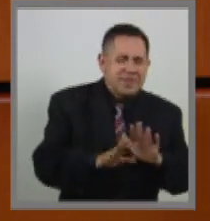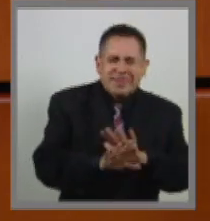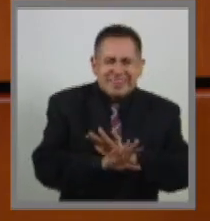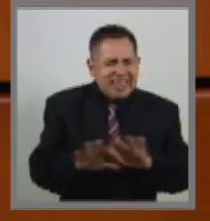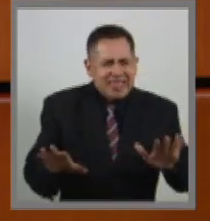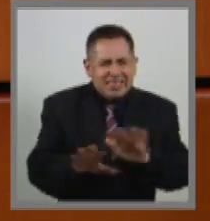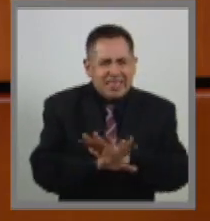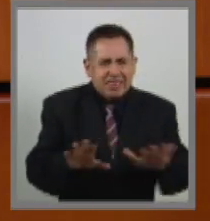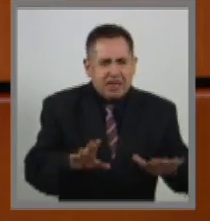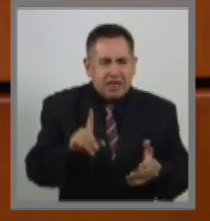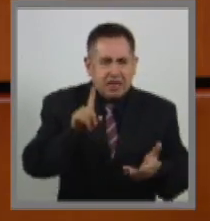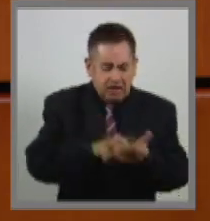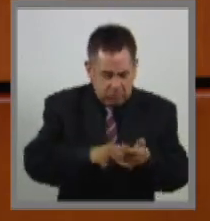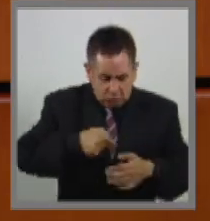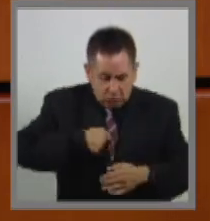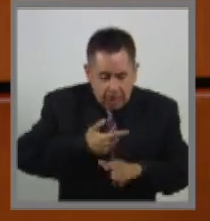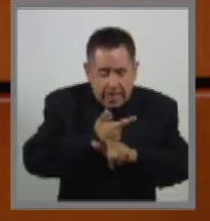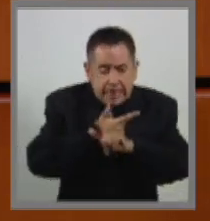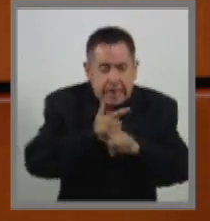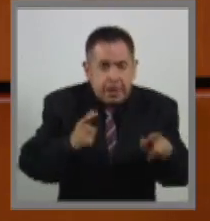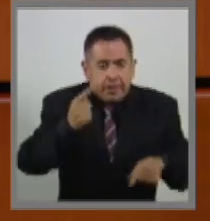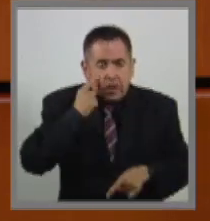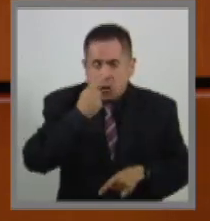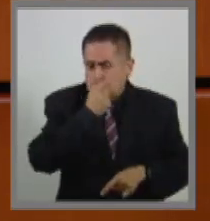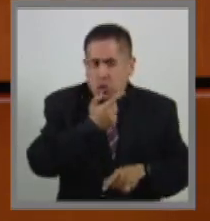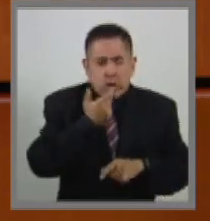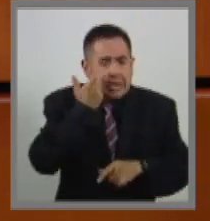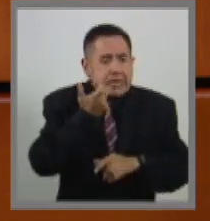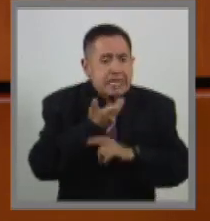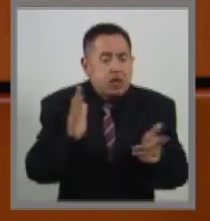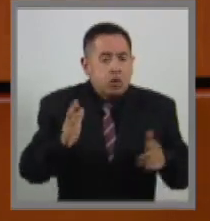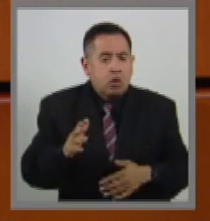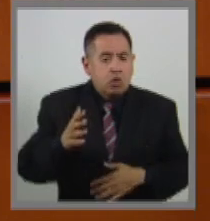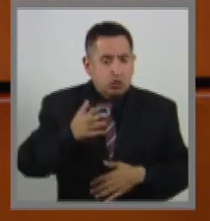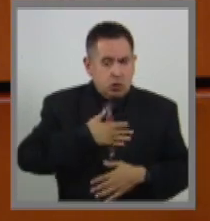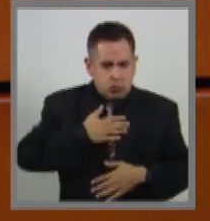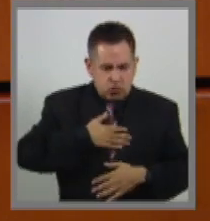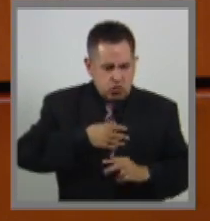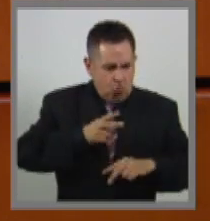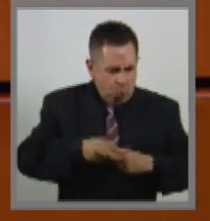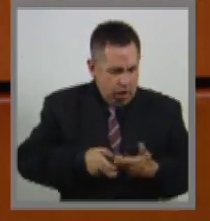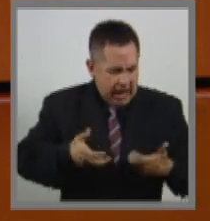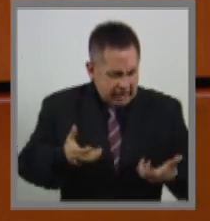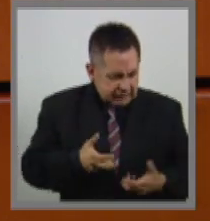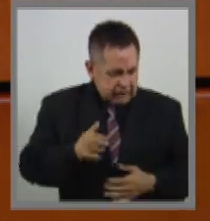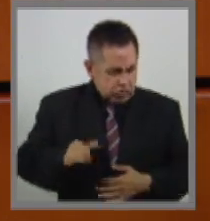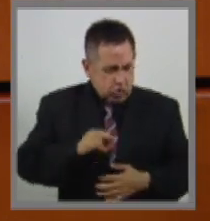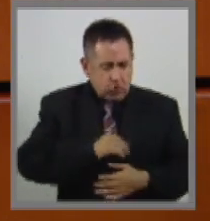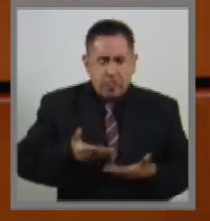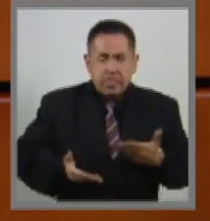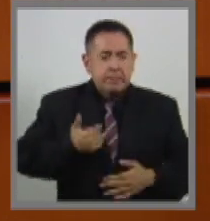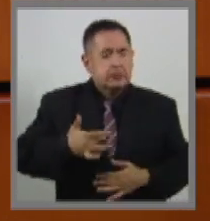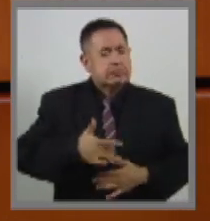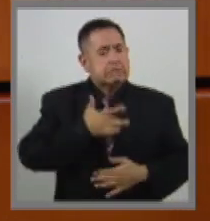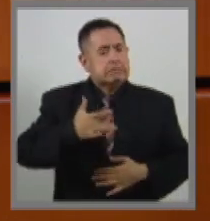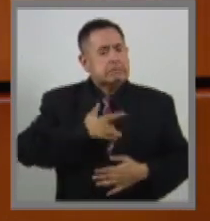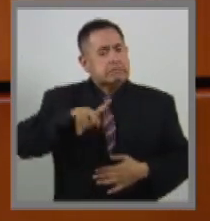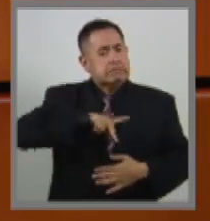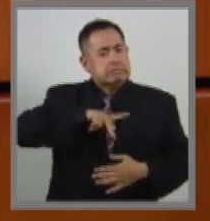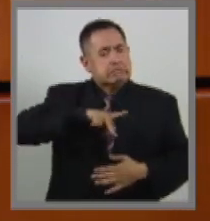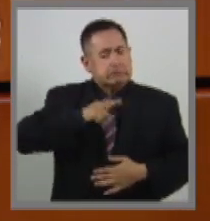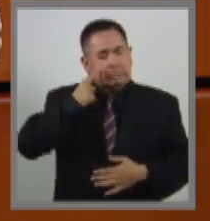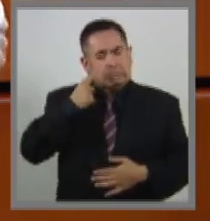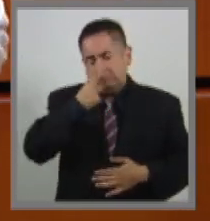la concreción de la libertad, el permitir que una persona actúe conforme a su conciencia, el no obligar a